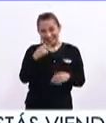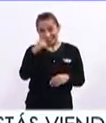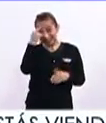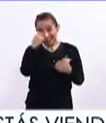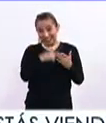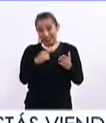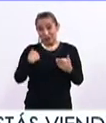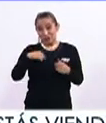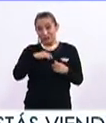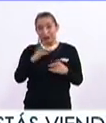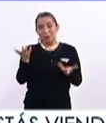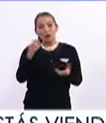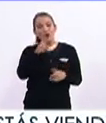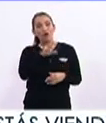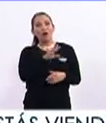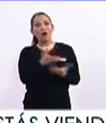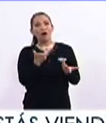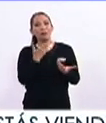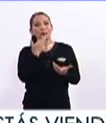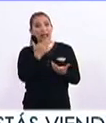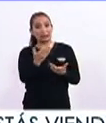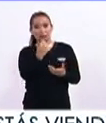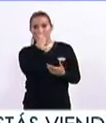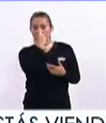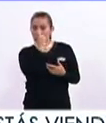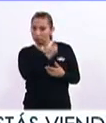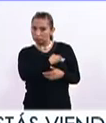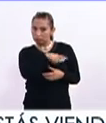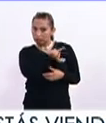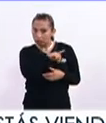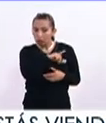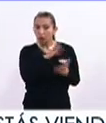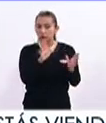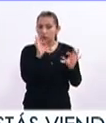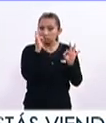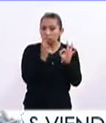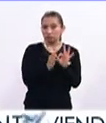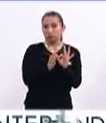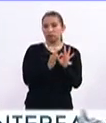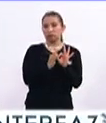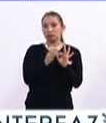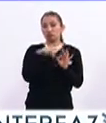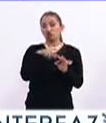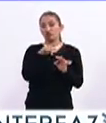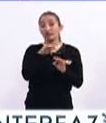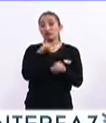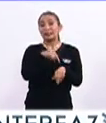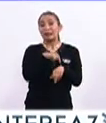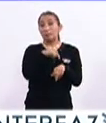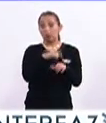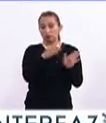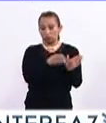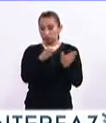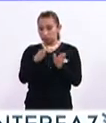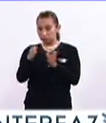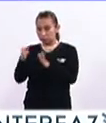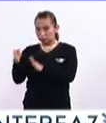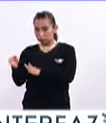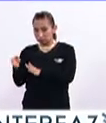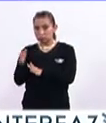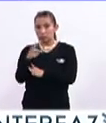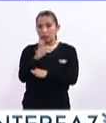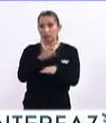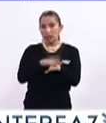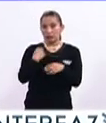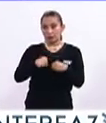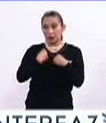que aquí casamos mucho la cuestión de la buena alimentación, una buena o adecuada nutrición con los tiempos en los cuales nos exponemos,